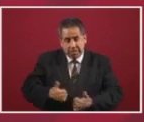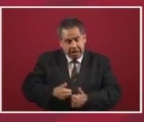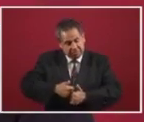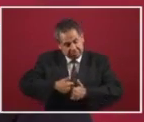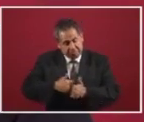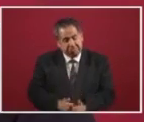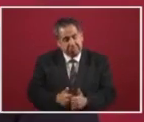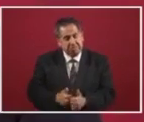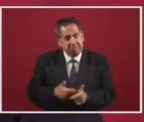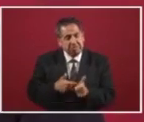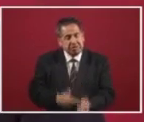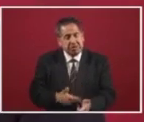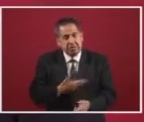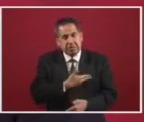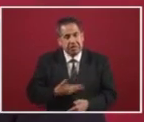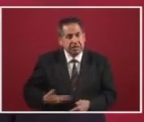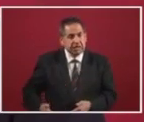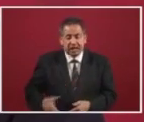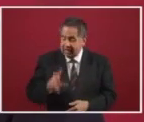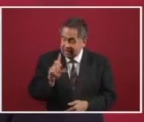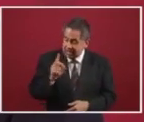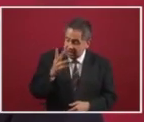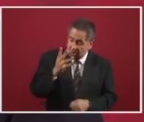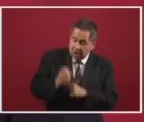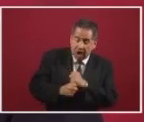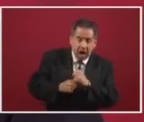en la presidencia,